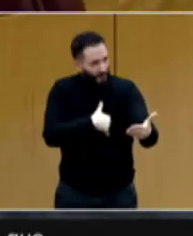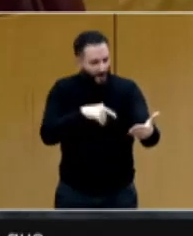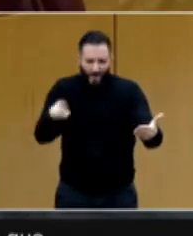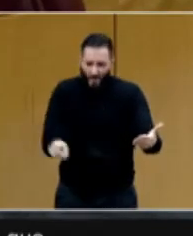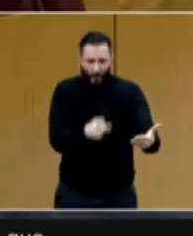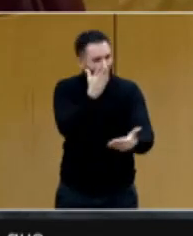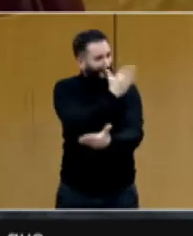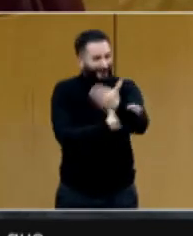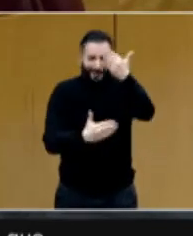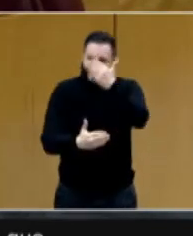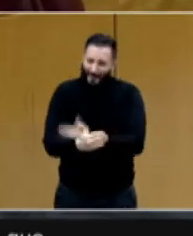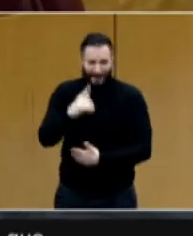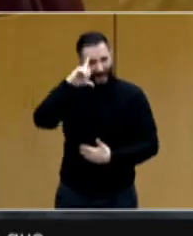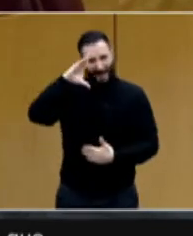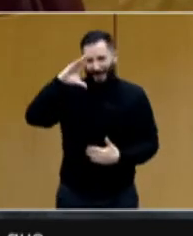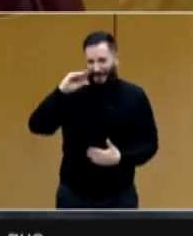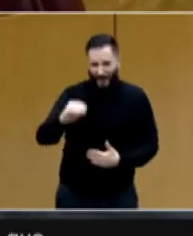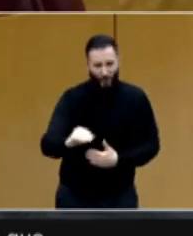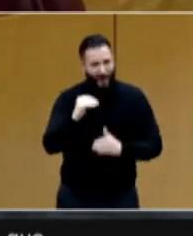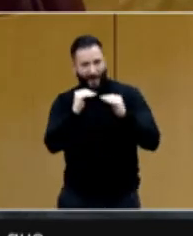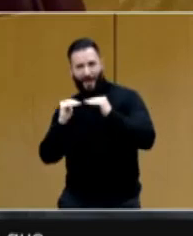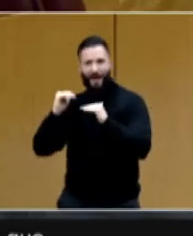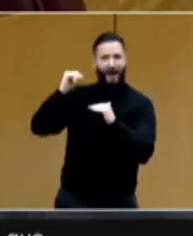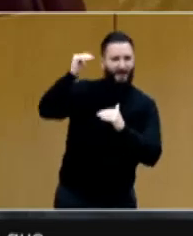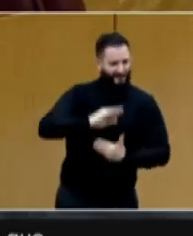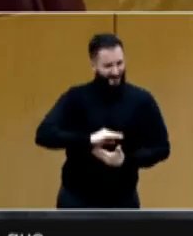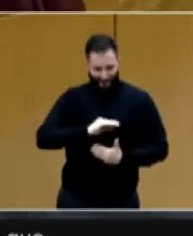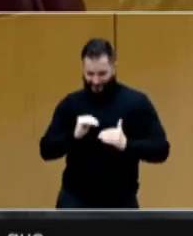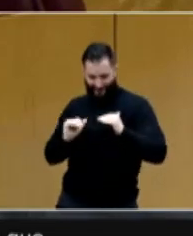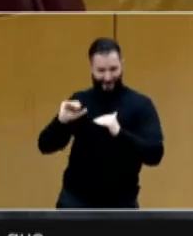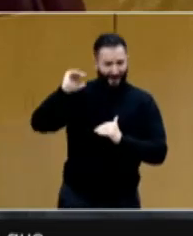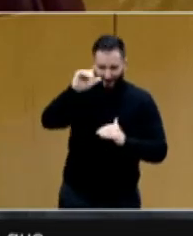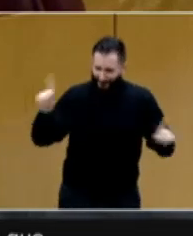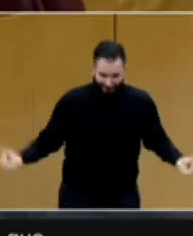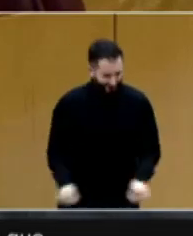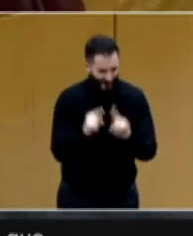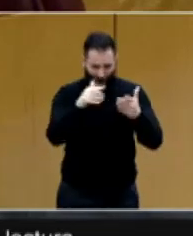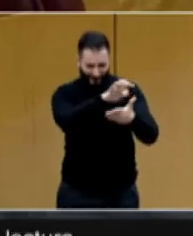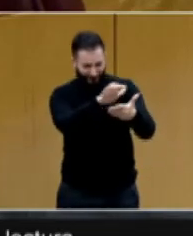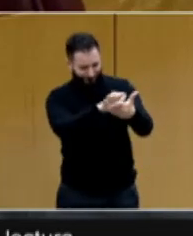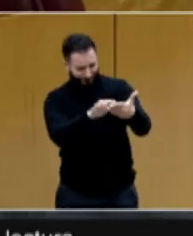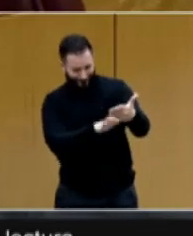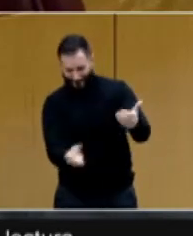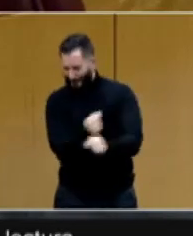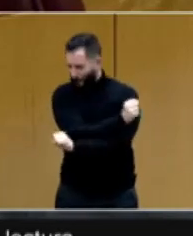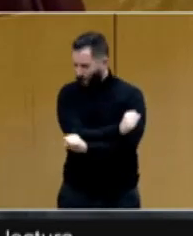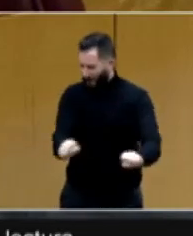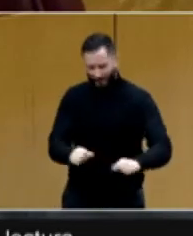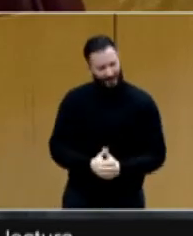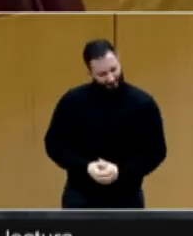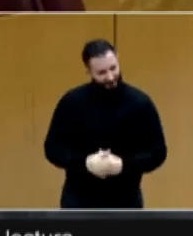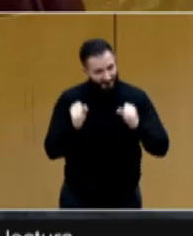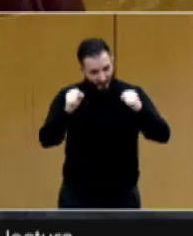discapacidad intelectual muy alta que la tengamos es que es imposible vale